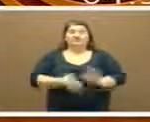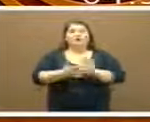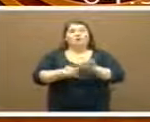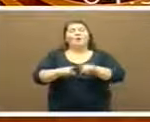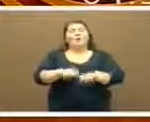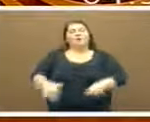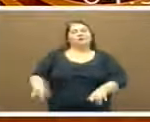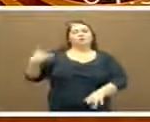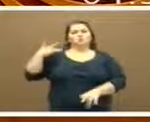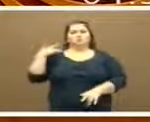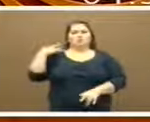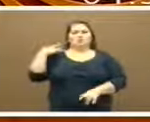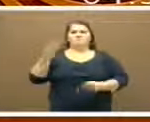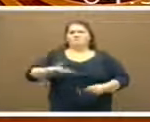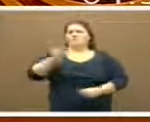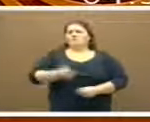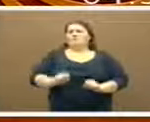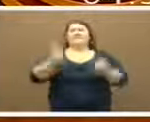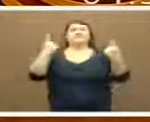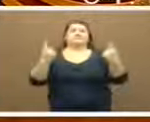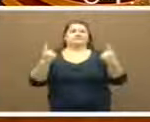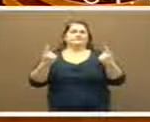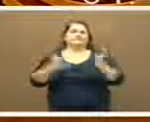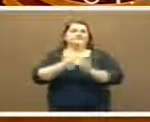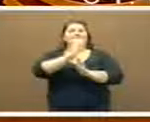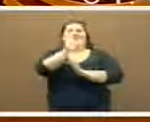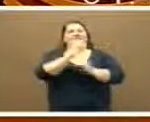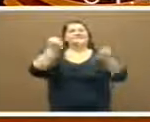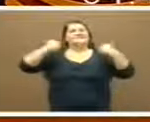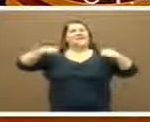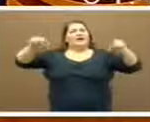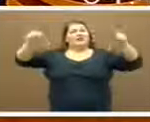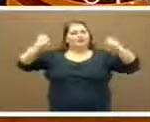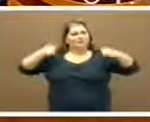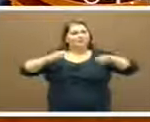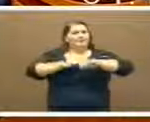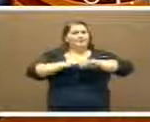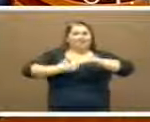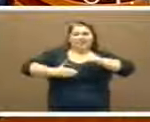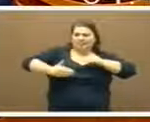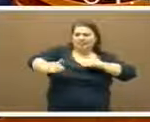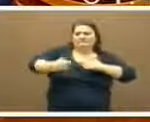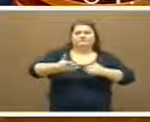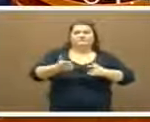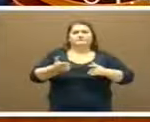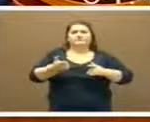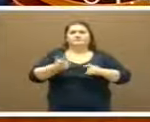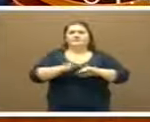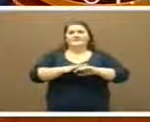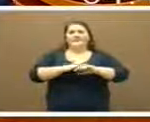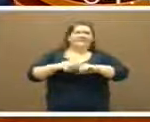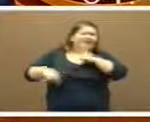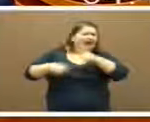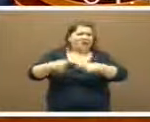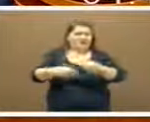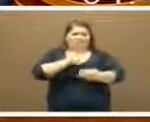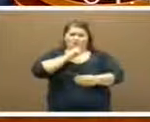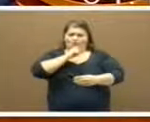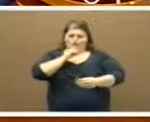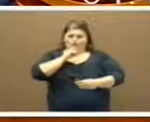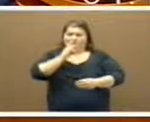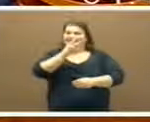escena más importante, el ensayo general de lo que son el transcurrir, lo que es el devenir diario a lo